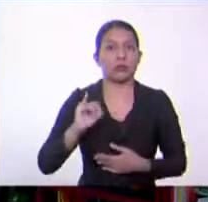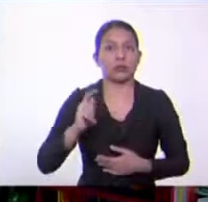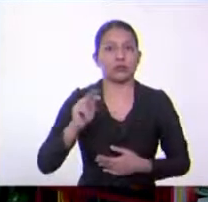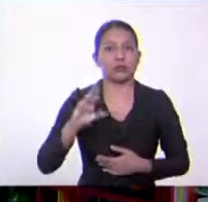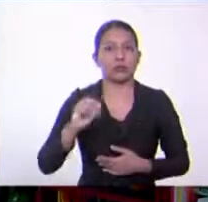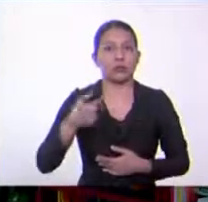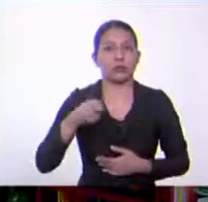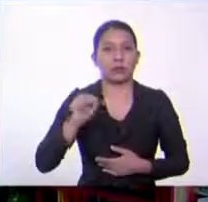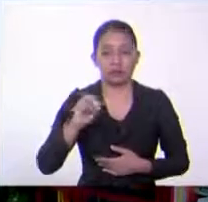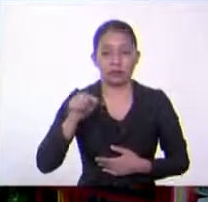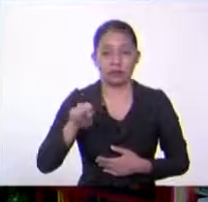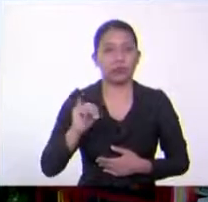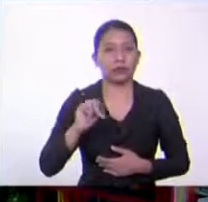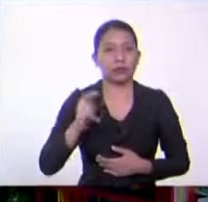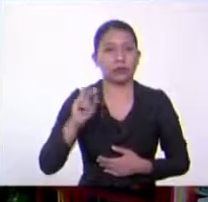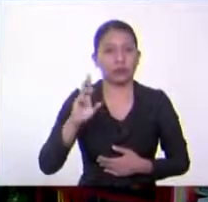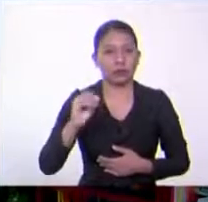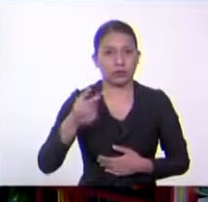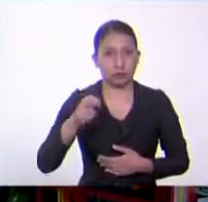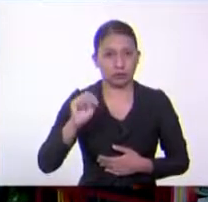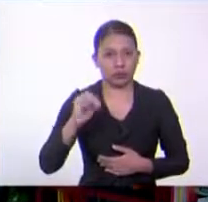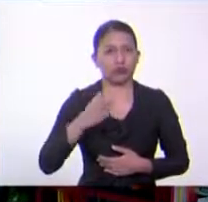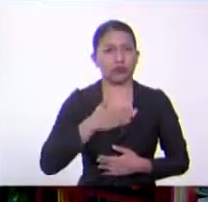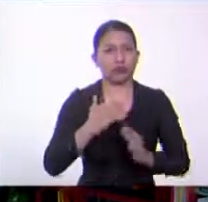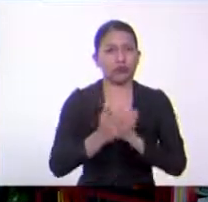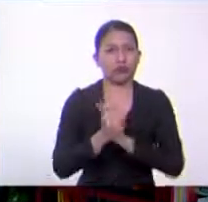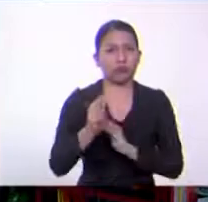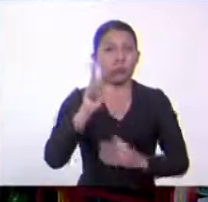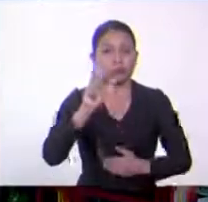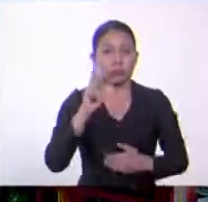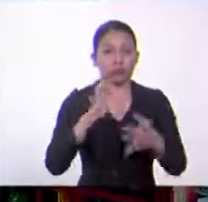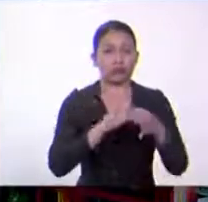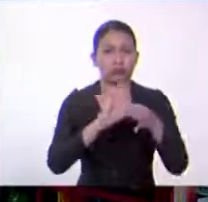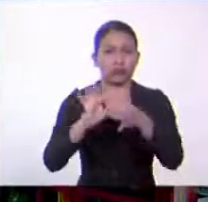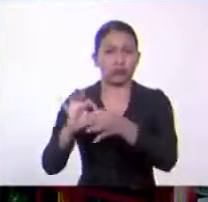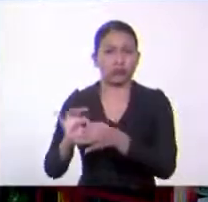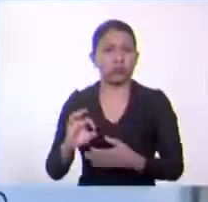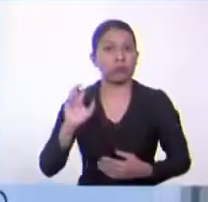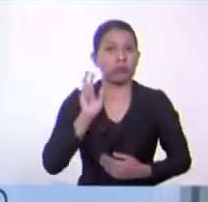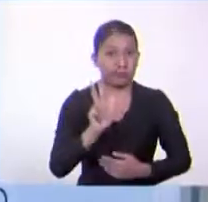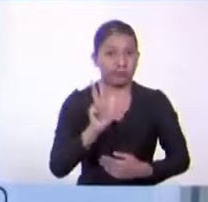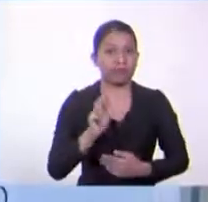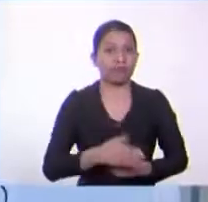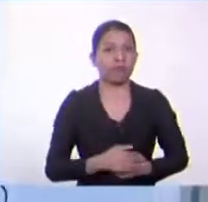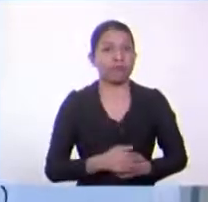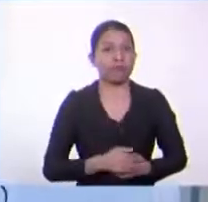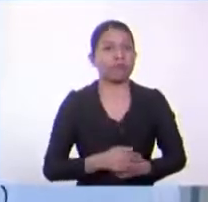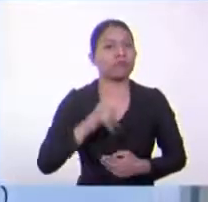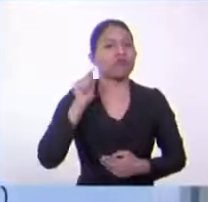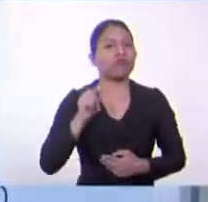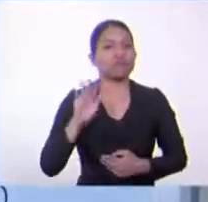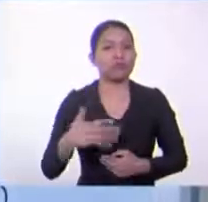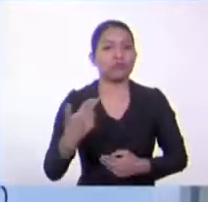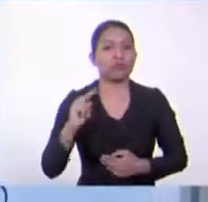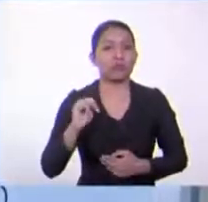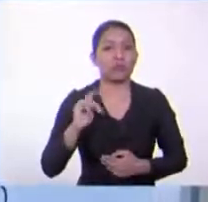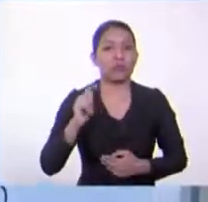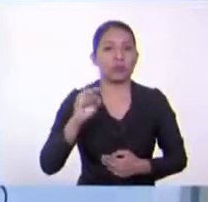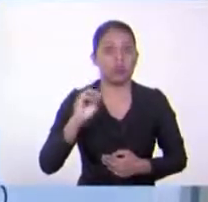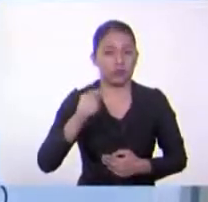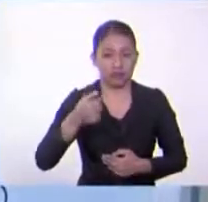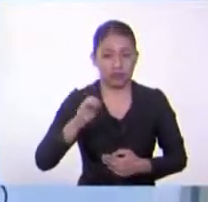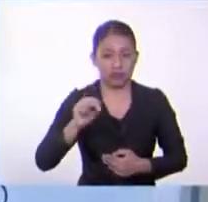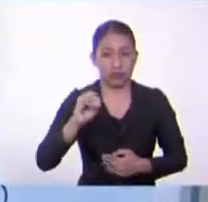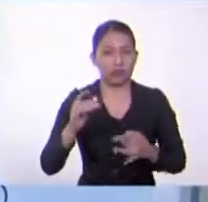El nitrógeno tiene la capacidad de formar 3 enlaces. En este caso, aquí el nitrógeno está